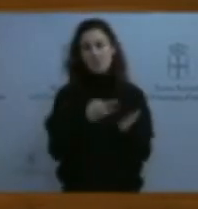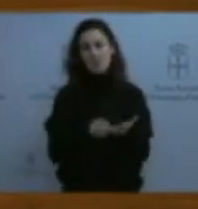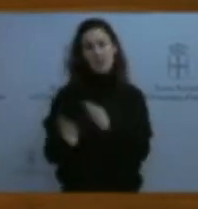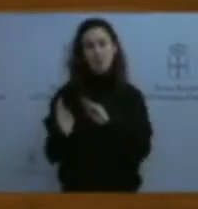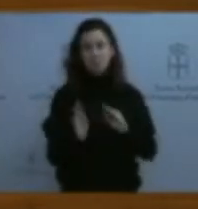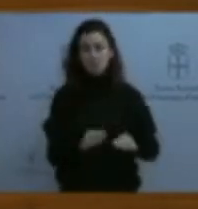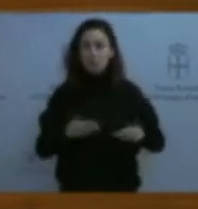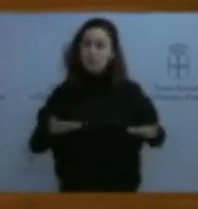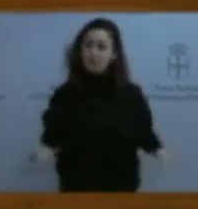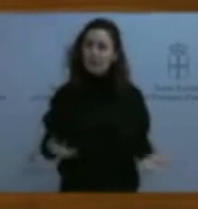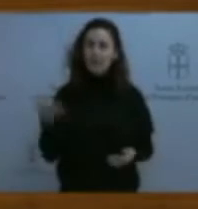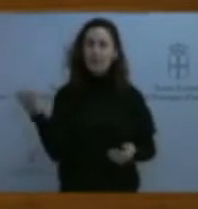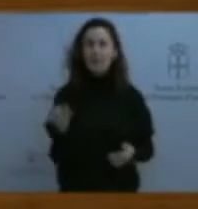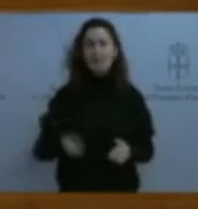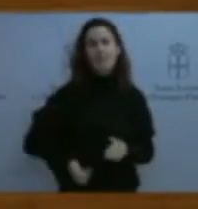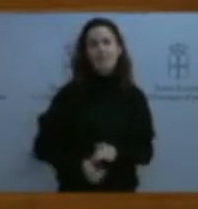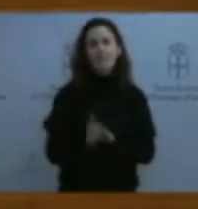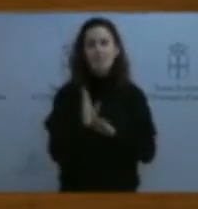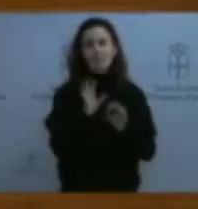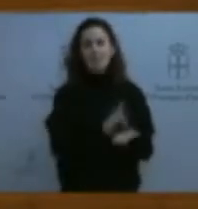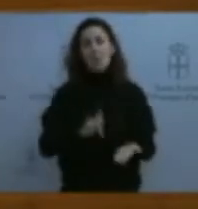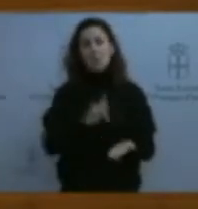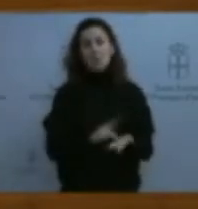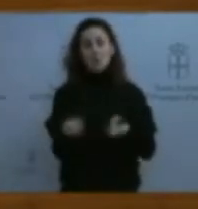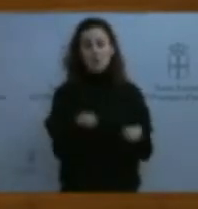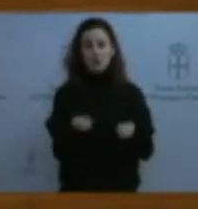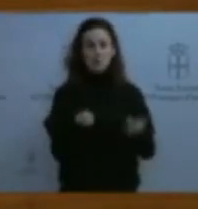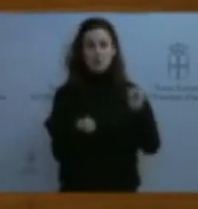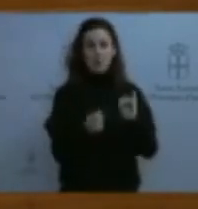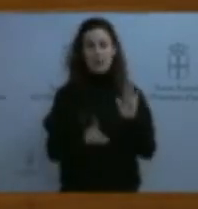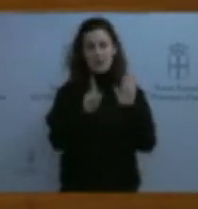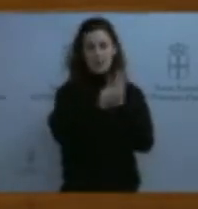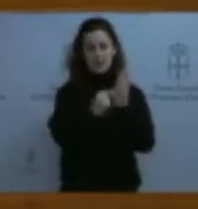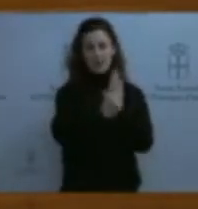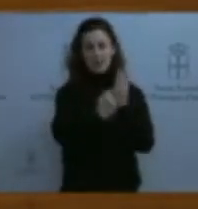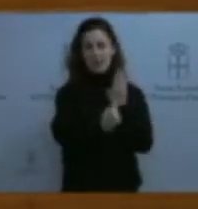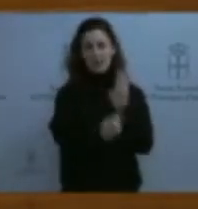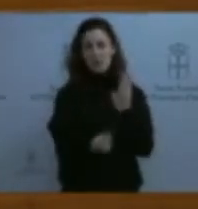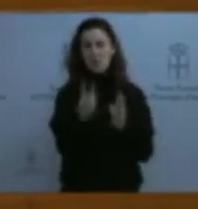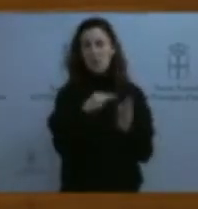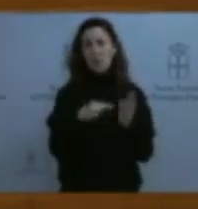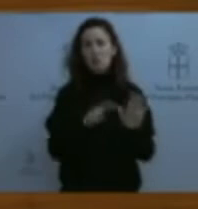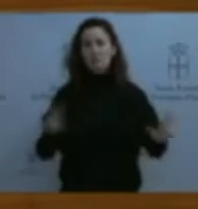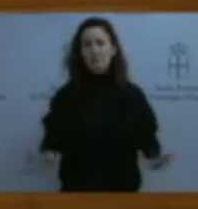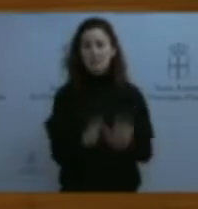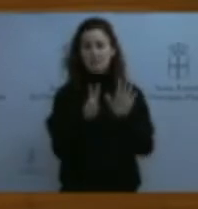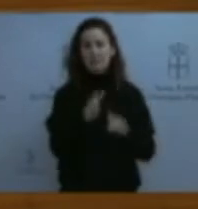que tienen que seguir aquello que está regulado en un decreto, que es el decreto del 2007, el